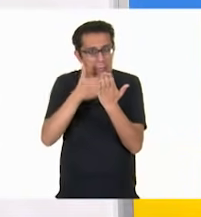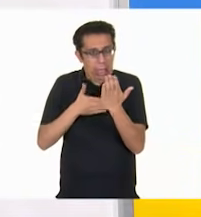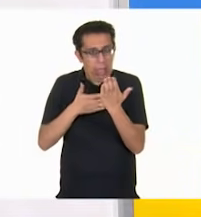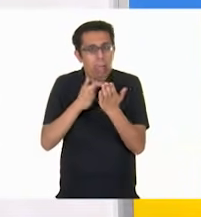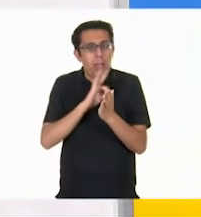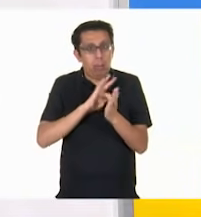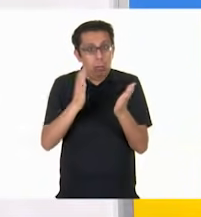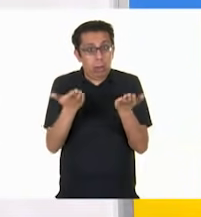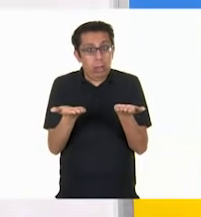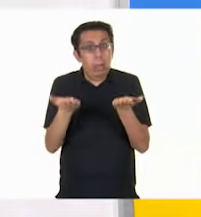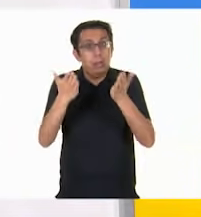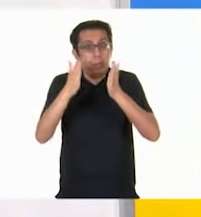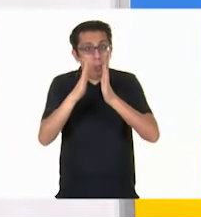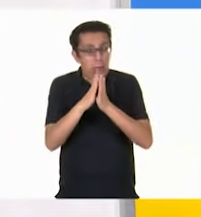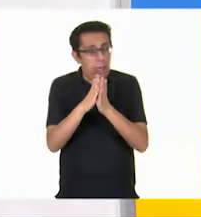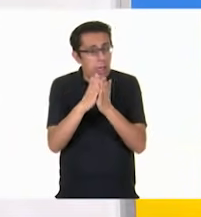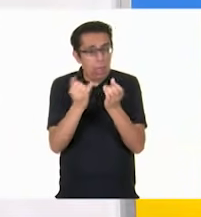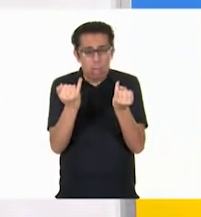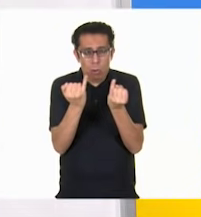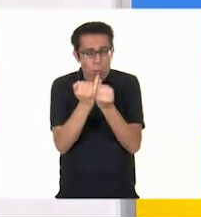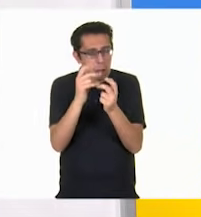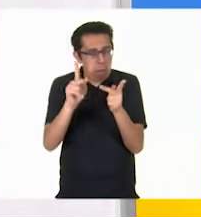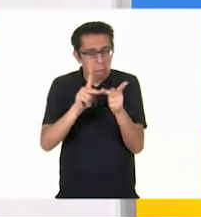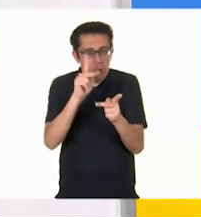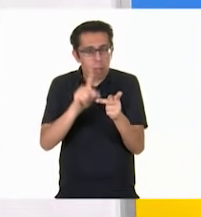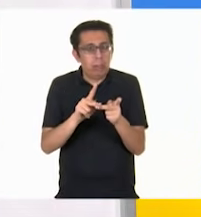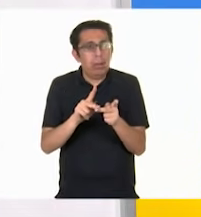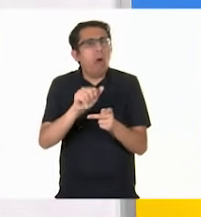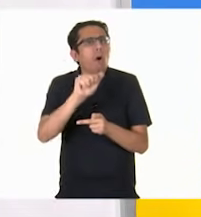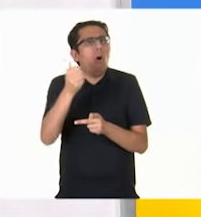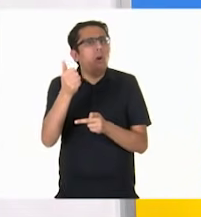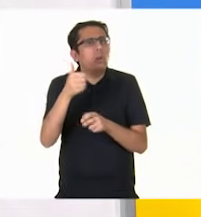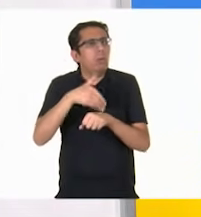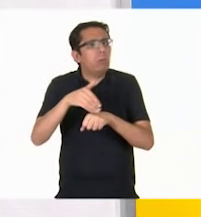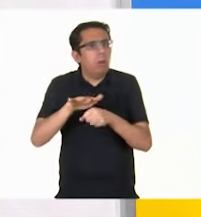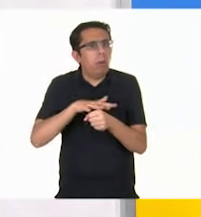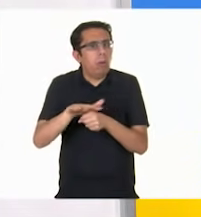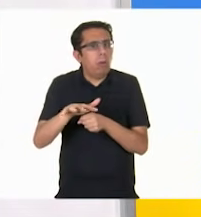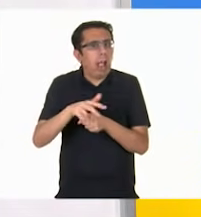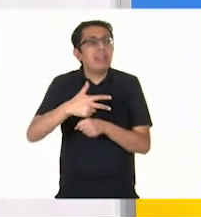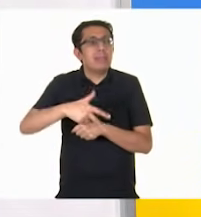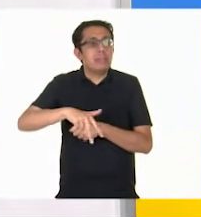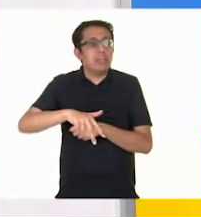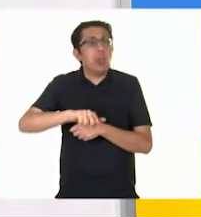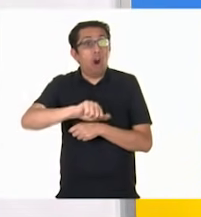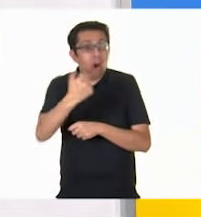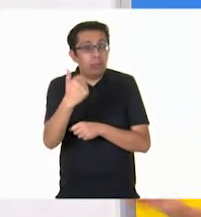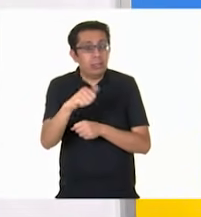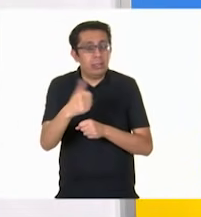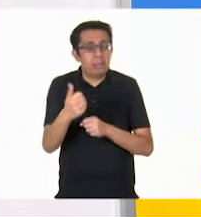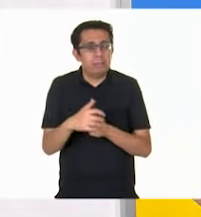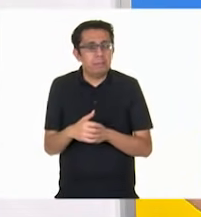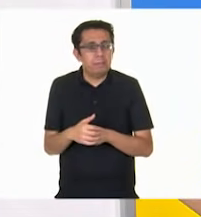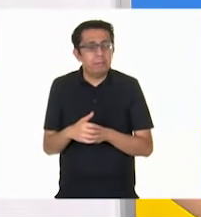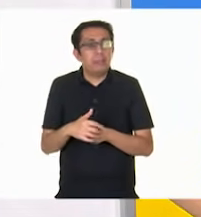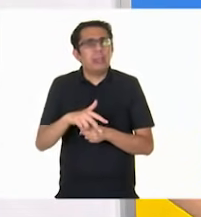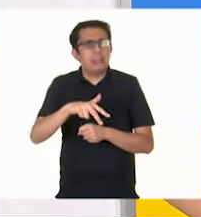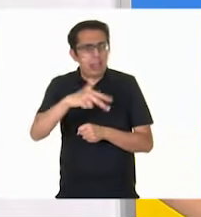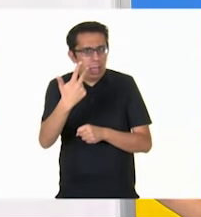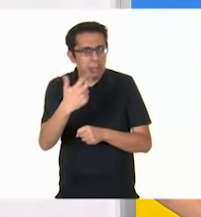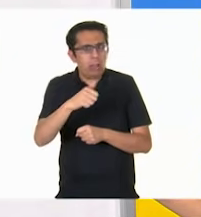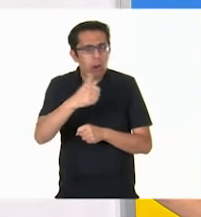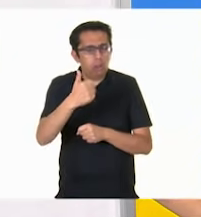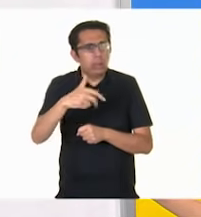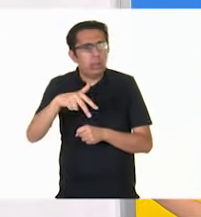simetría. ¡Desimetría! ¿Recuerdas cuál otra? El 13. El 11. El 11, el 13.